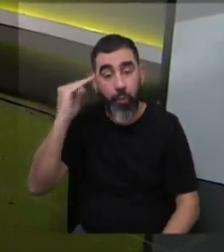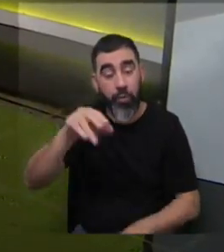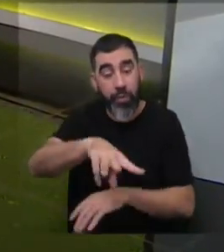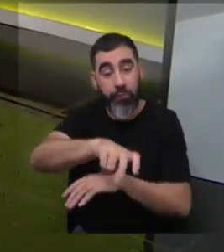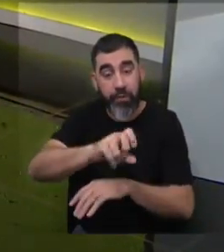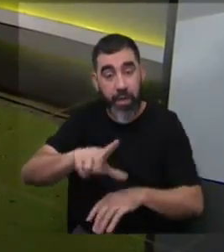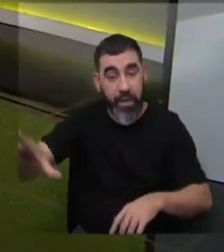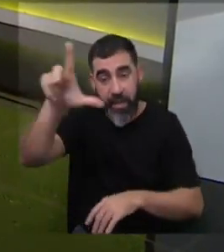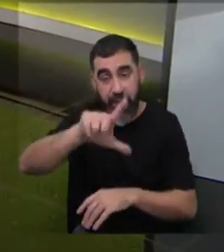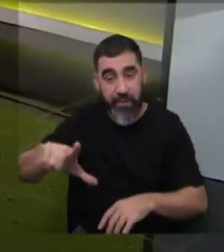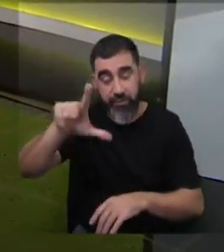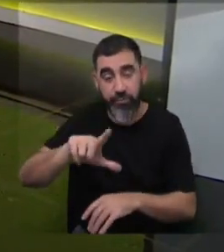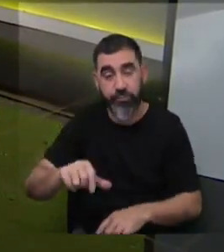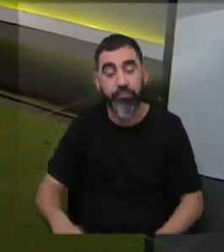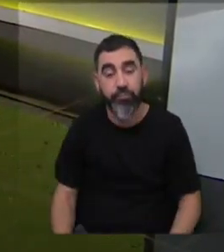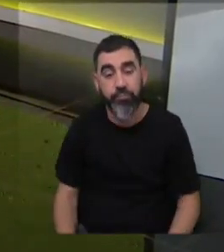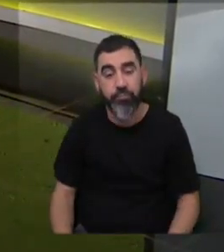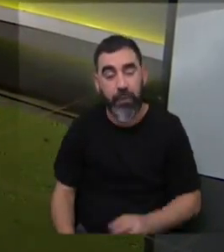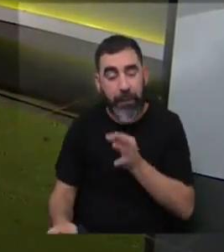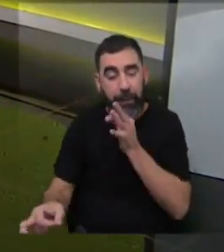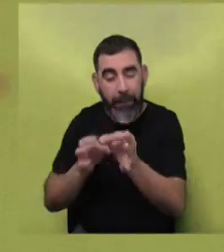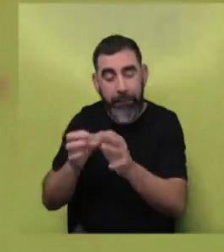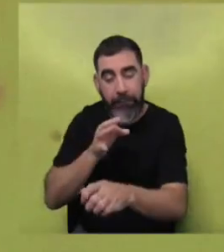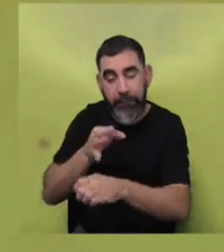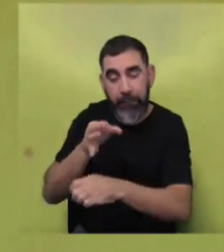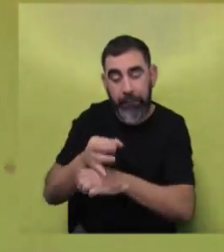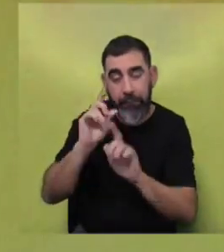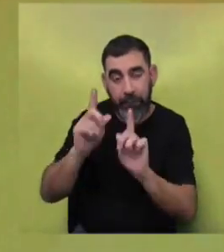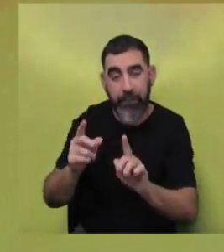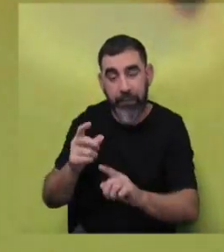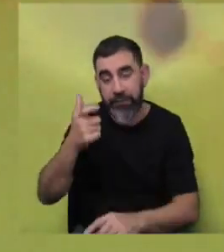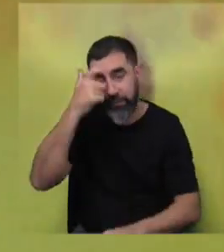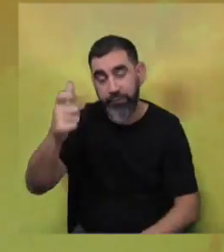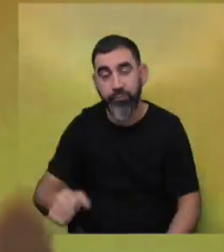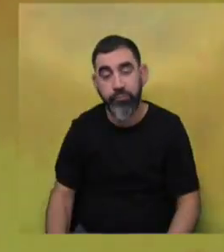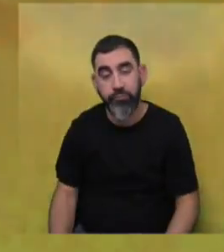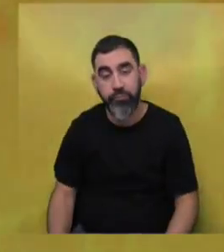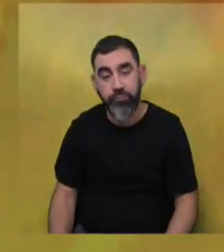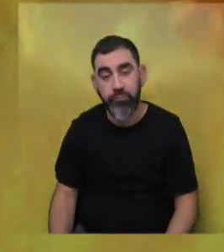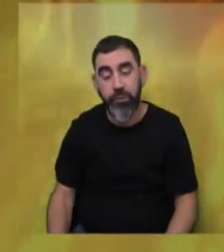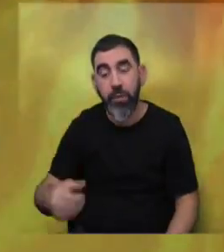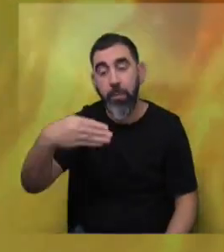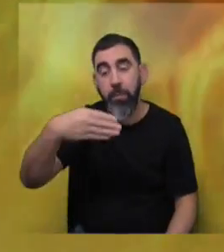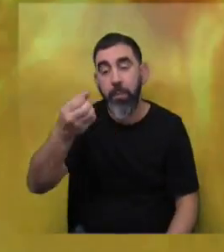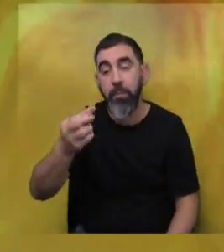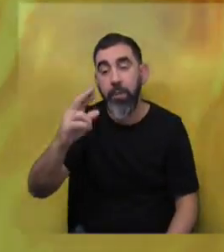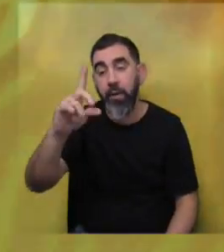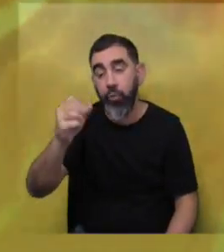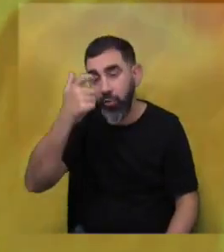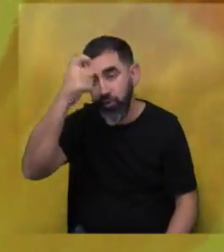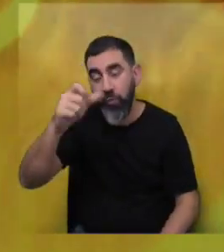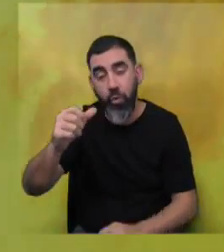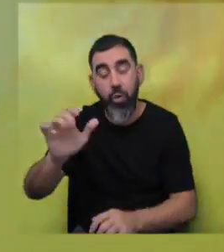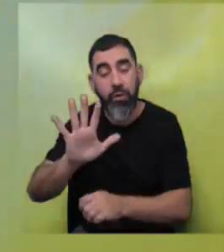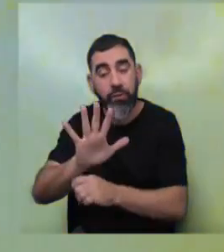en liceo. Sí, sí, eso. Buenas estrategias para el aprendizaje Y bueno, de una ciencia. intentamos, sí. Gildas, Bardo, tiene